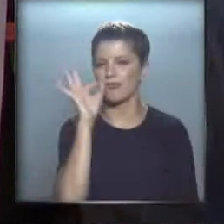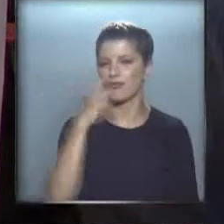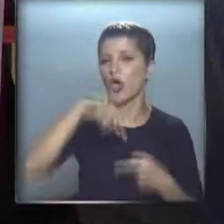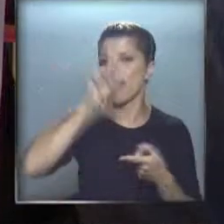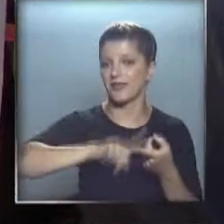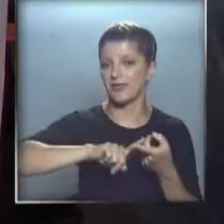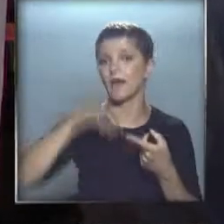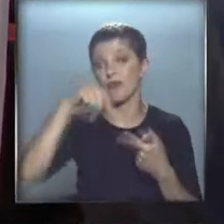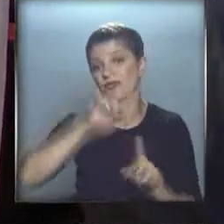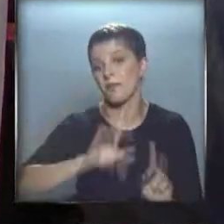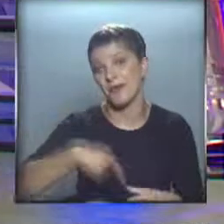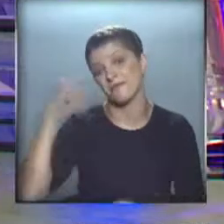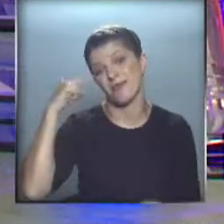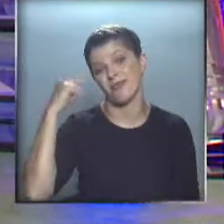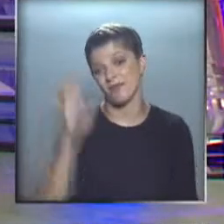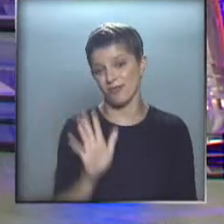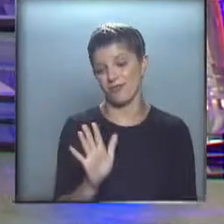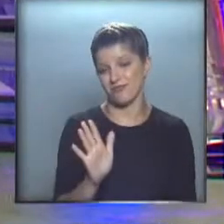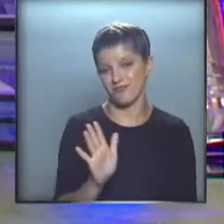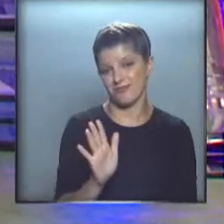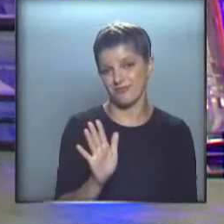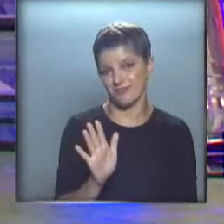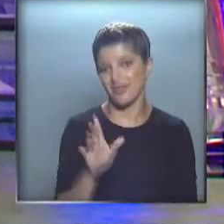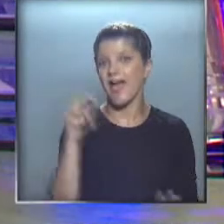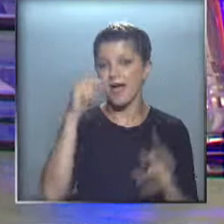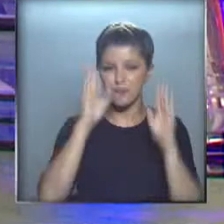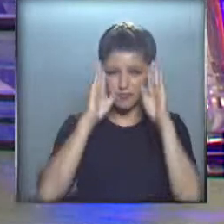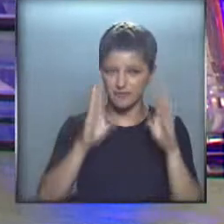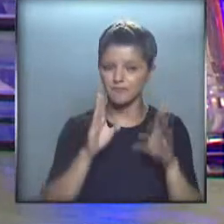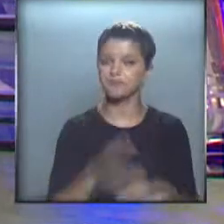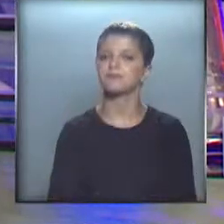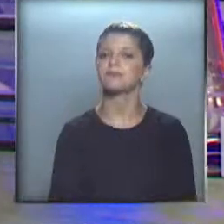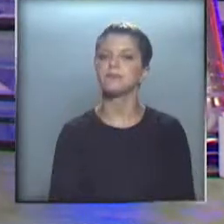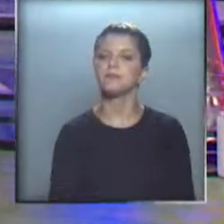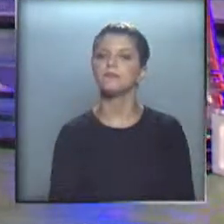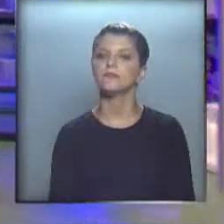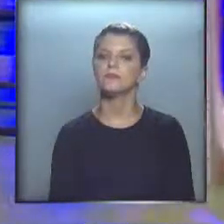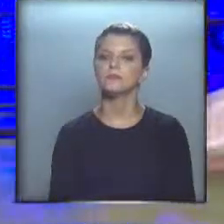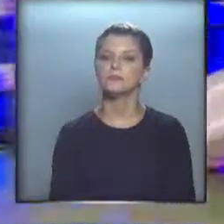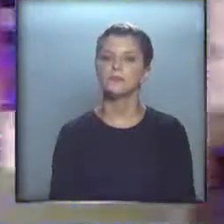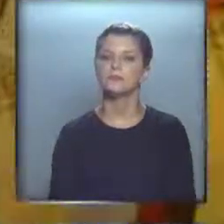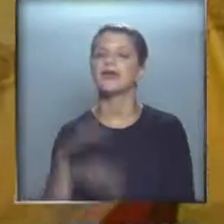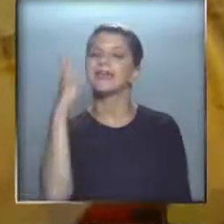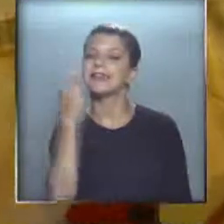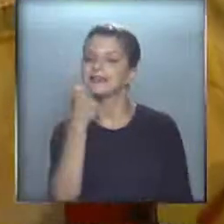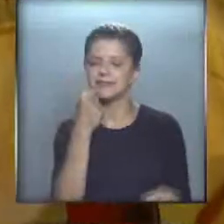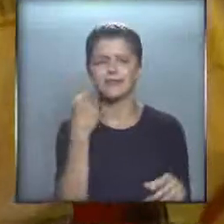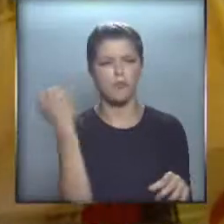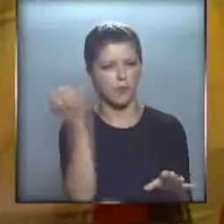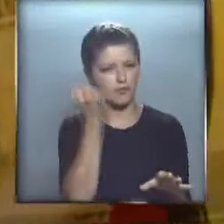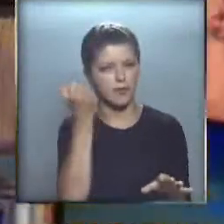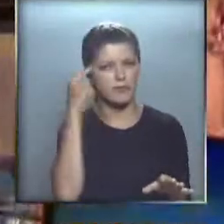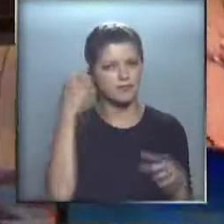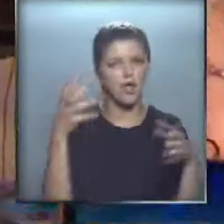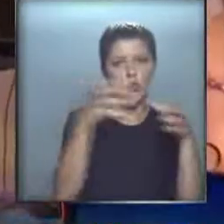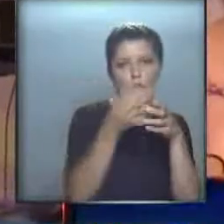Sí. Ah, se lo discrimina entonces estereotipando. Ahí querían hablar, ¿no? Hago una pregunta. Ver, ¿Es como necesario ubicarse en uno de esos grupos? Un